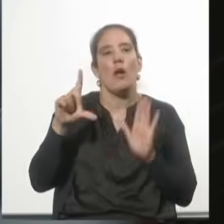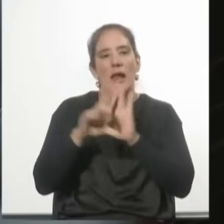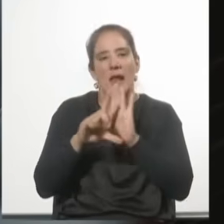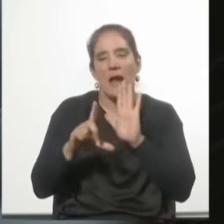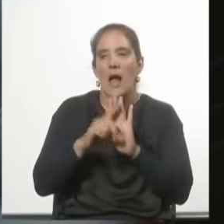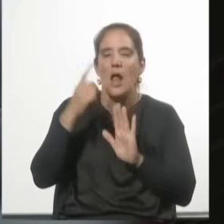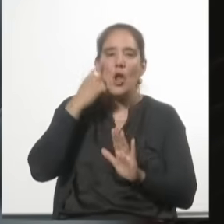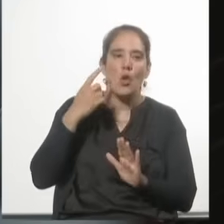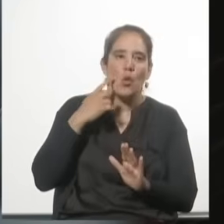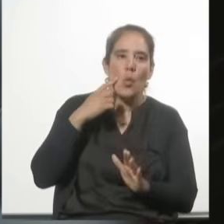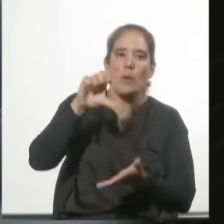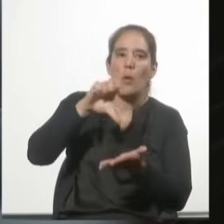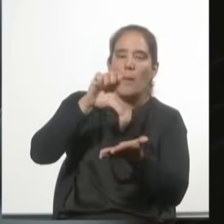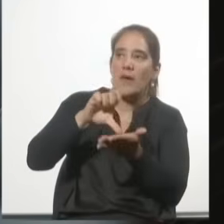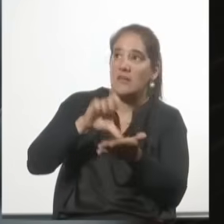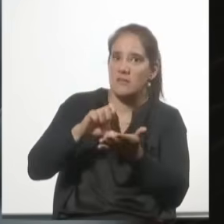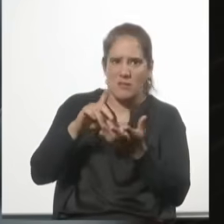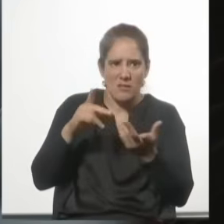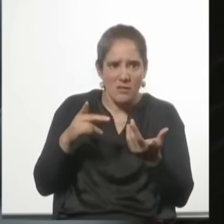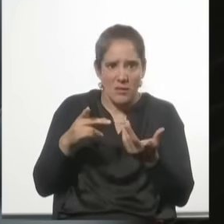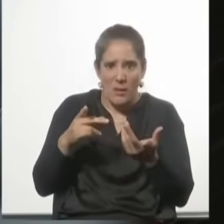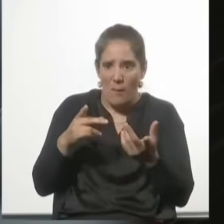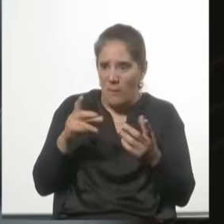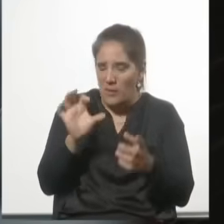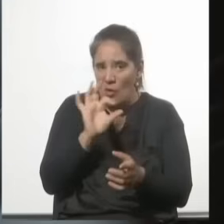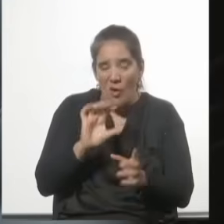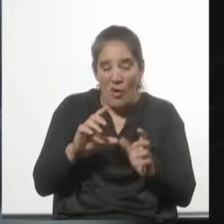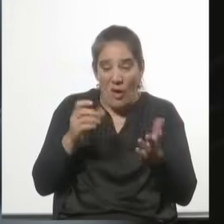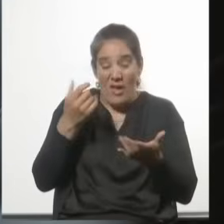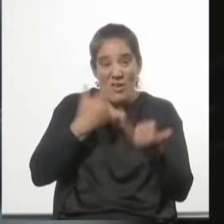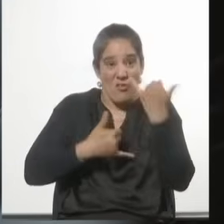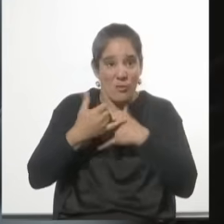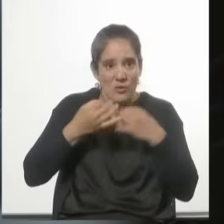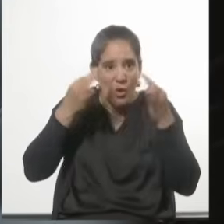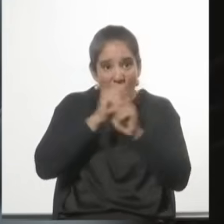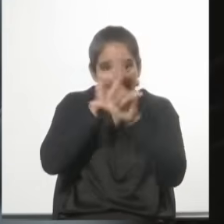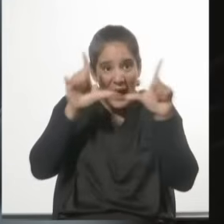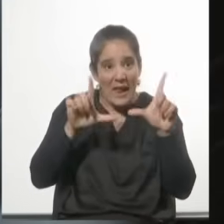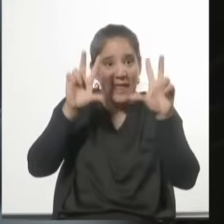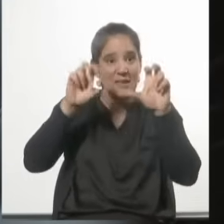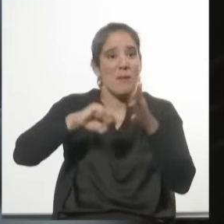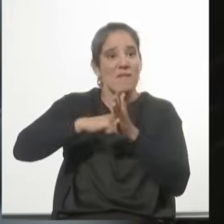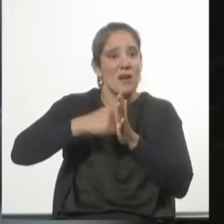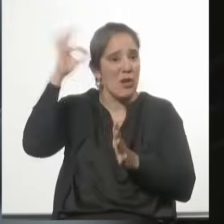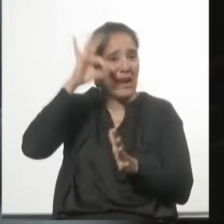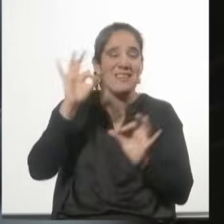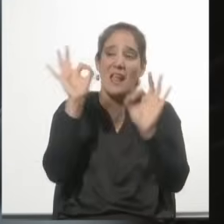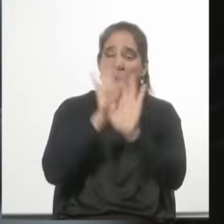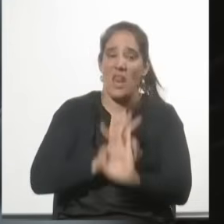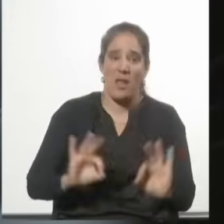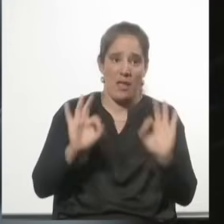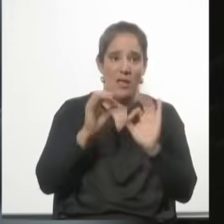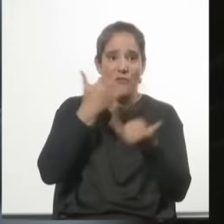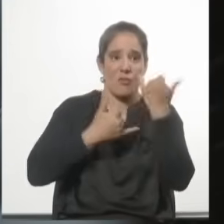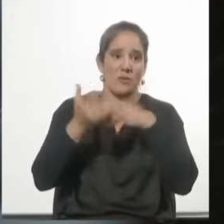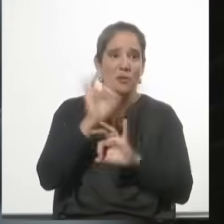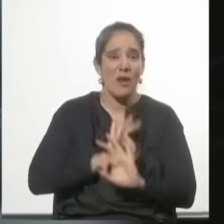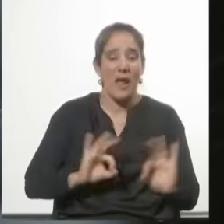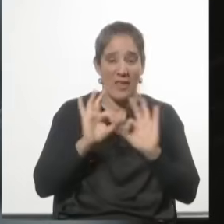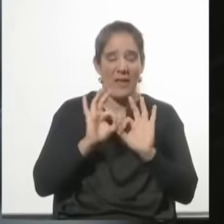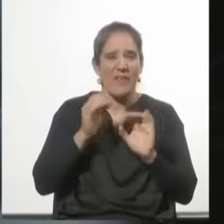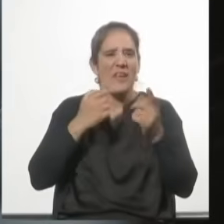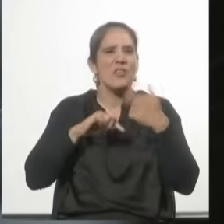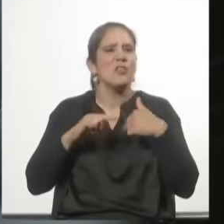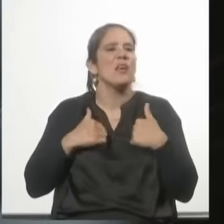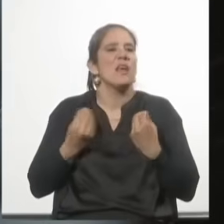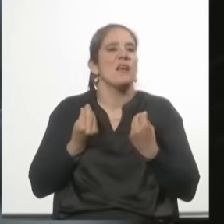dato alguno sobre Eurocommerce. Es decir, no existe fe pública respecto de la veracidad de la manifestación. El notario solo